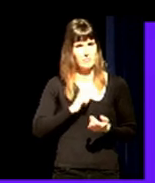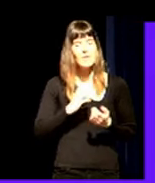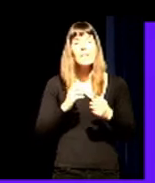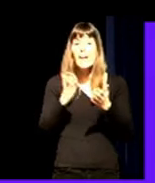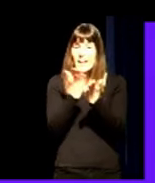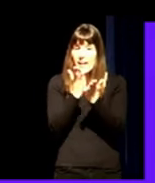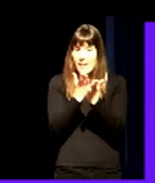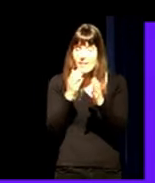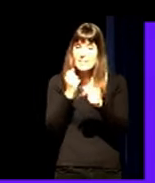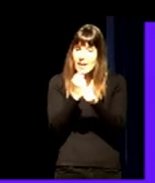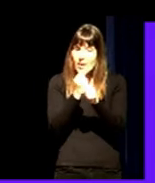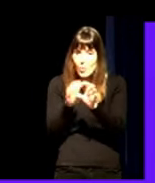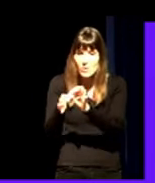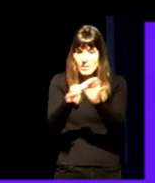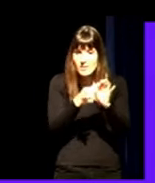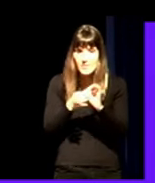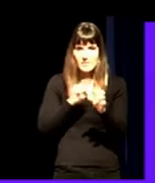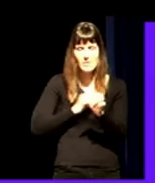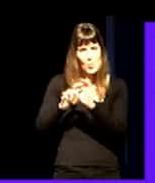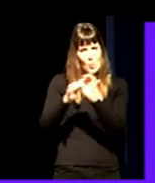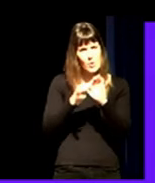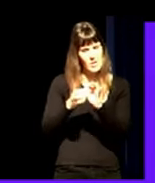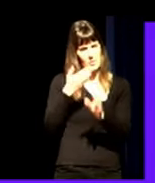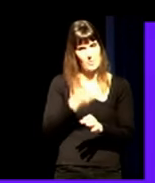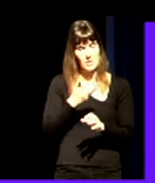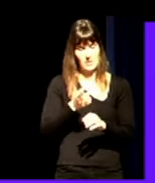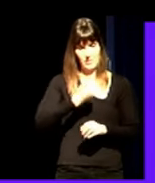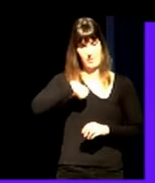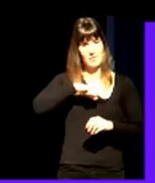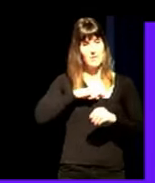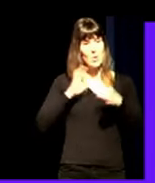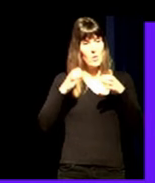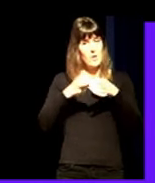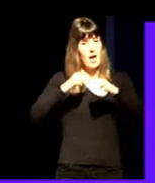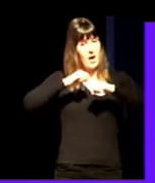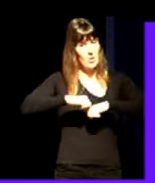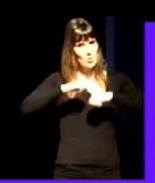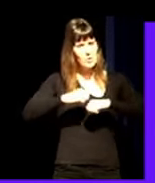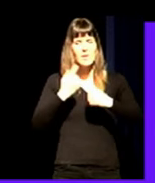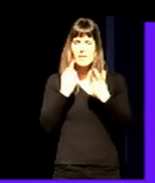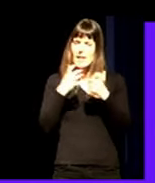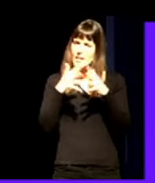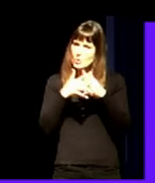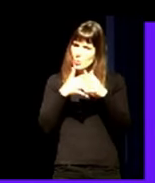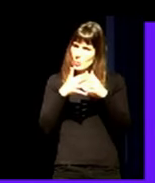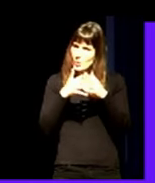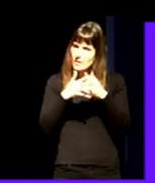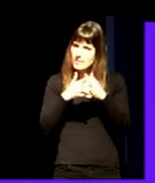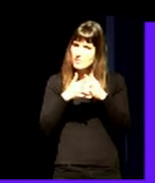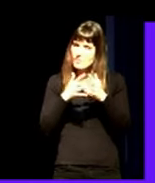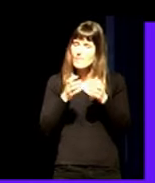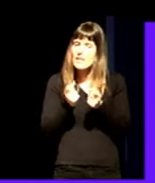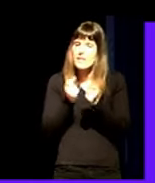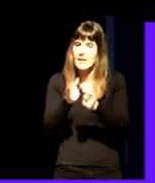es absolutamente importante. Y desde el ámbito de los adultos tenemos que facilitar estructuras. Vamos a hablar de las estructuras